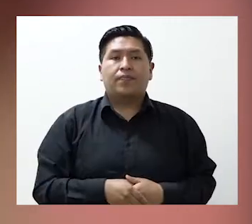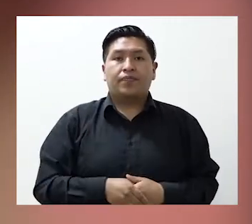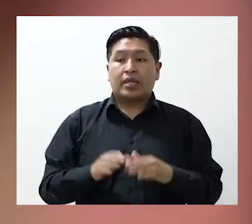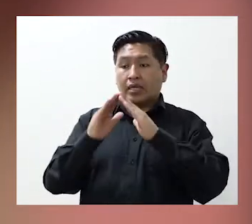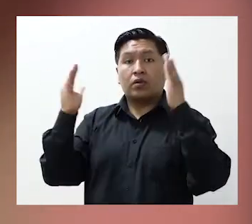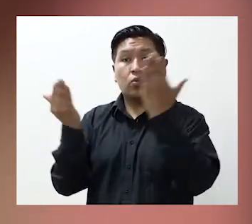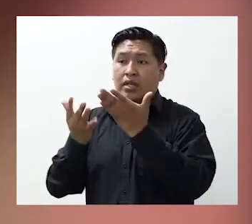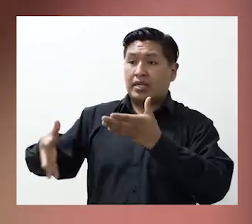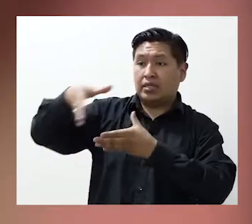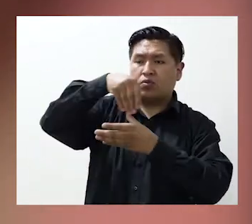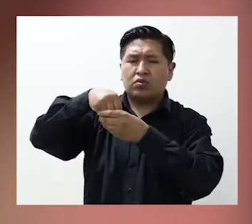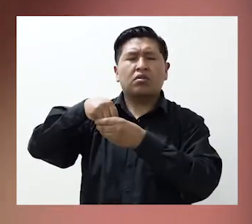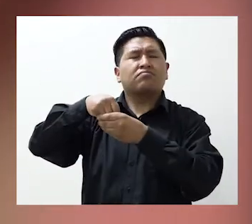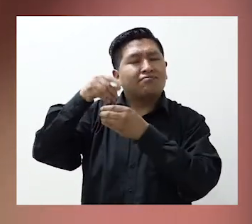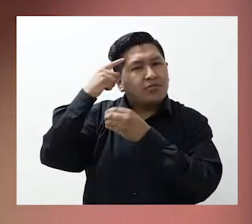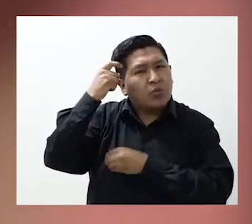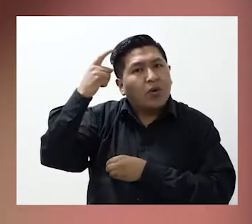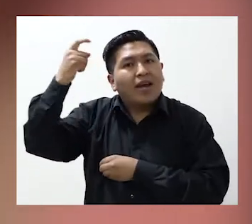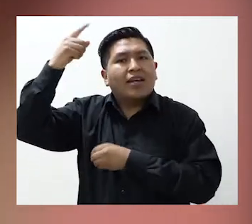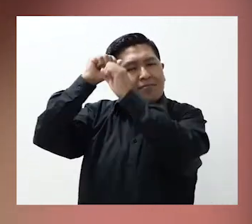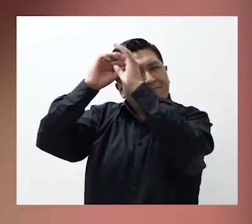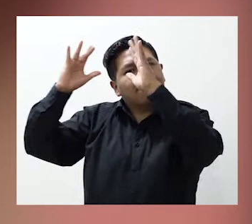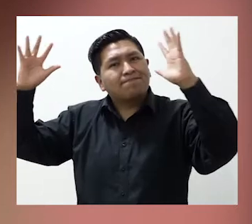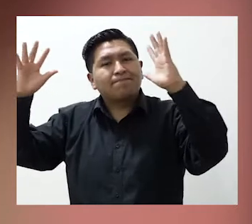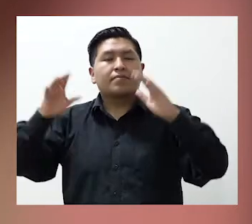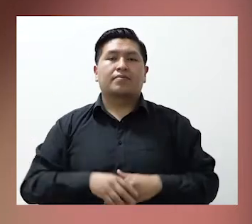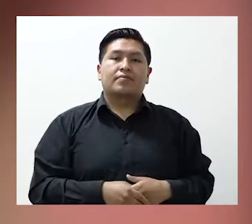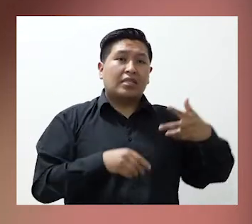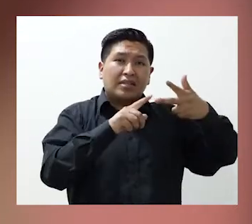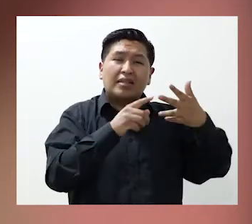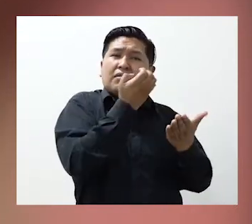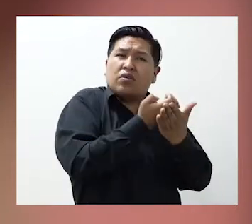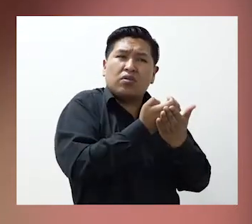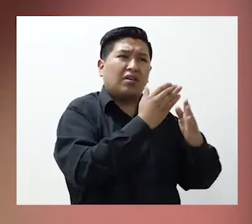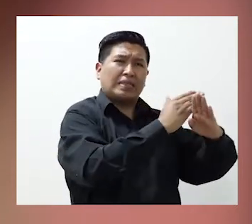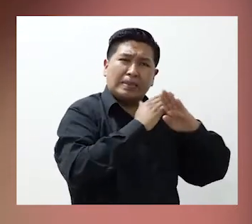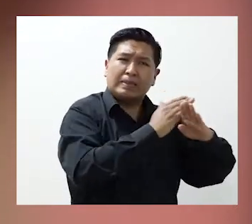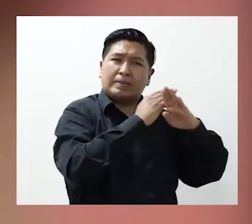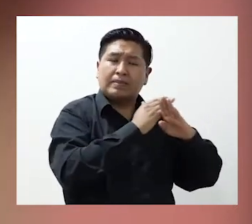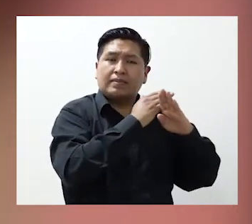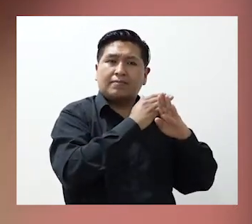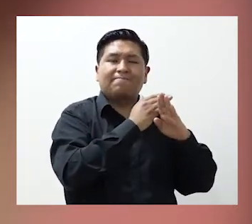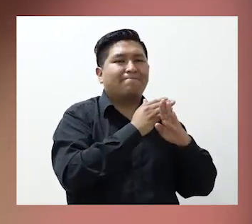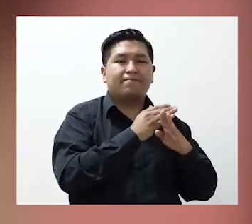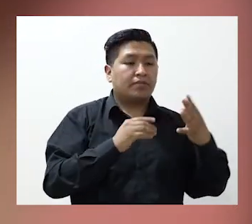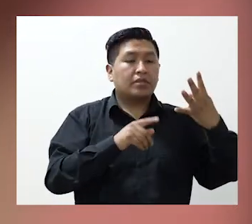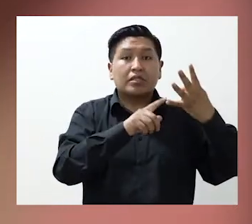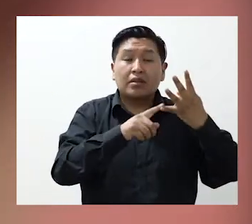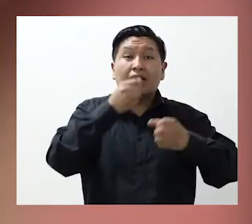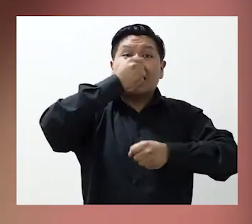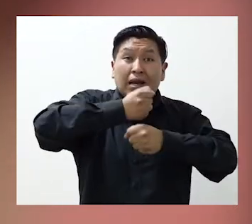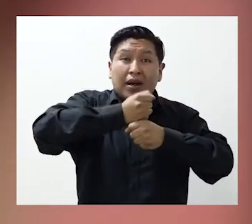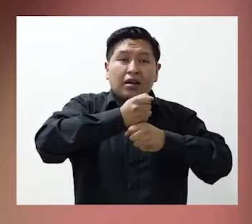real inclusión educativa con la que soñamos, la difícil crisis económica que nos limita cada vez, el acceso al